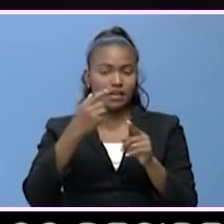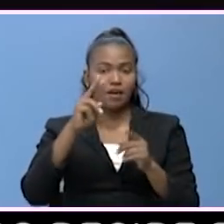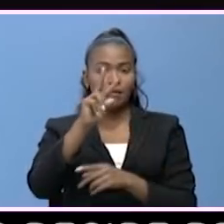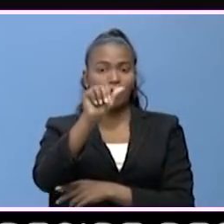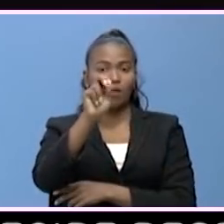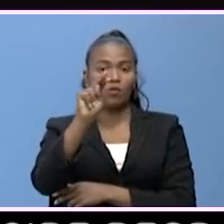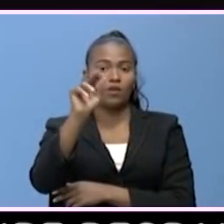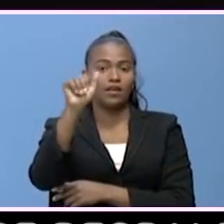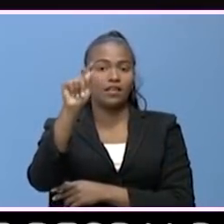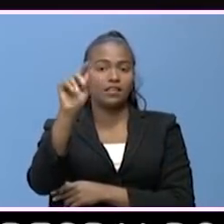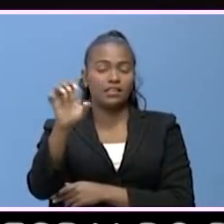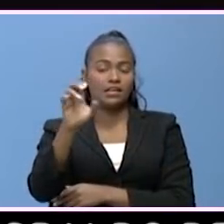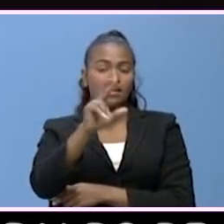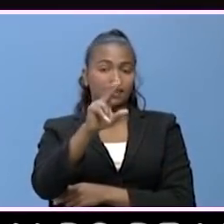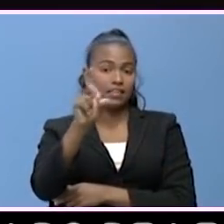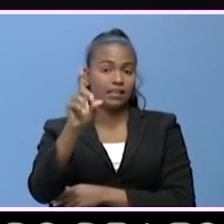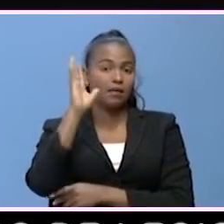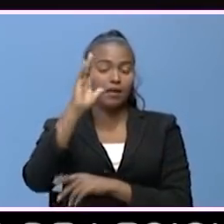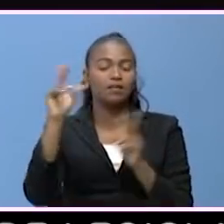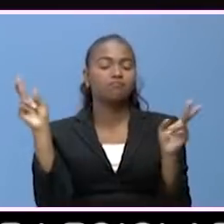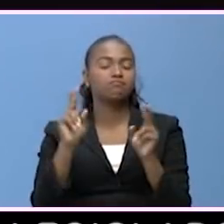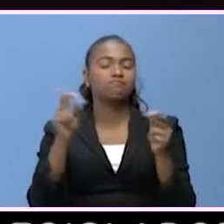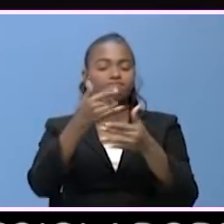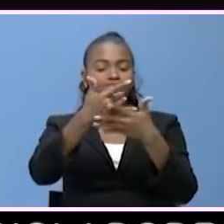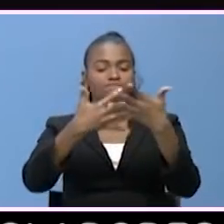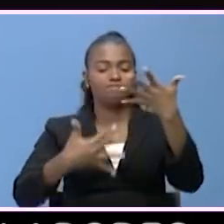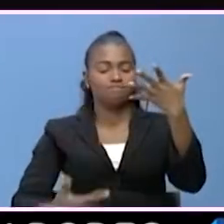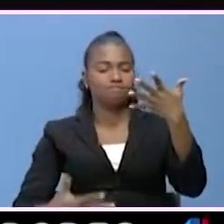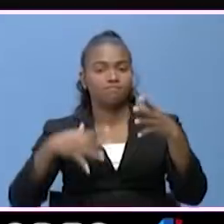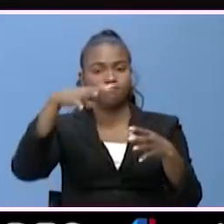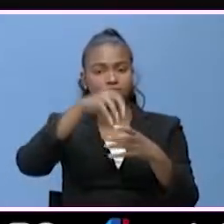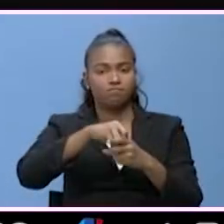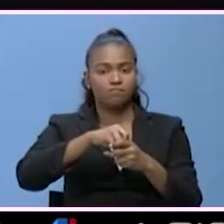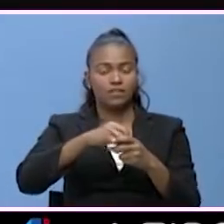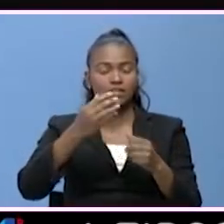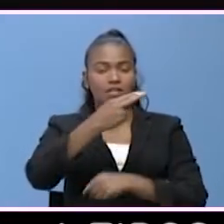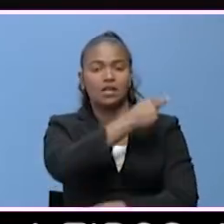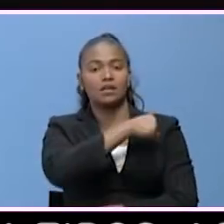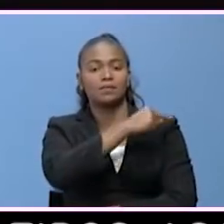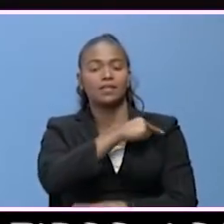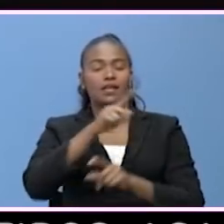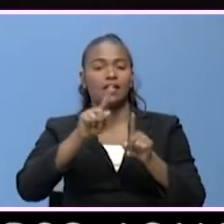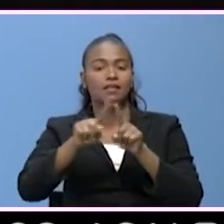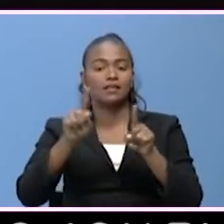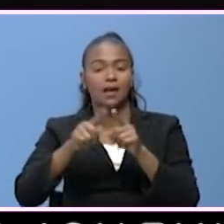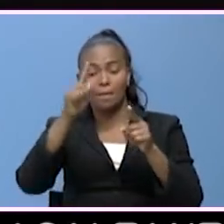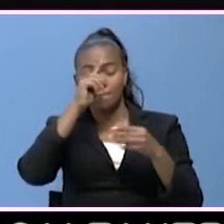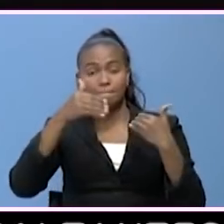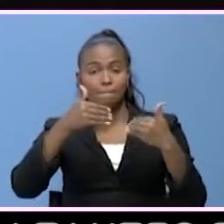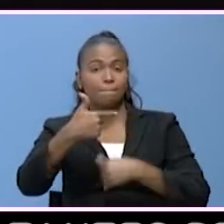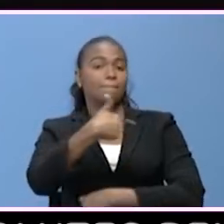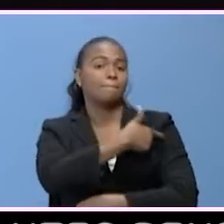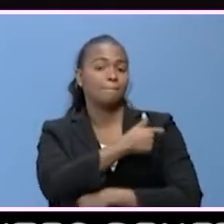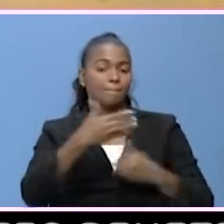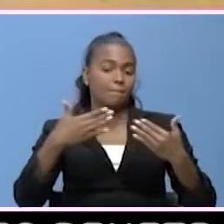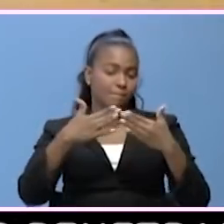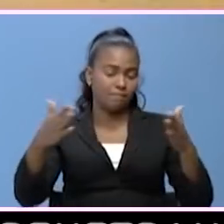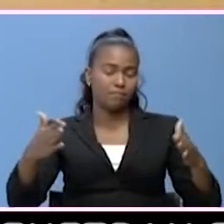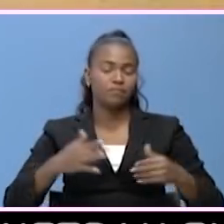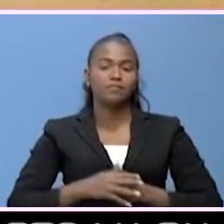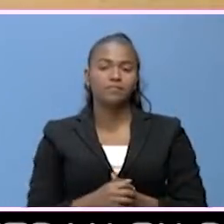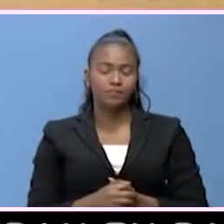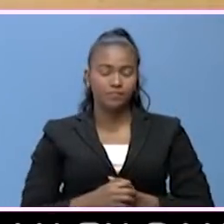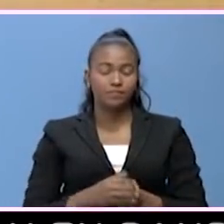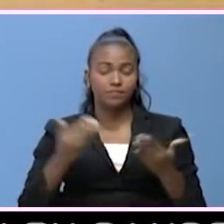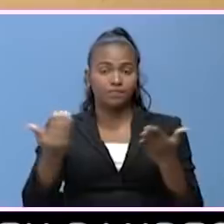RD estará disponible el listado íntegro de centros de vacunación abiertos en todo el país. El